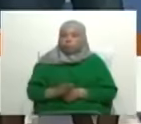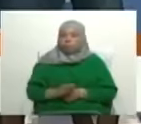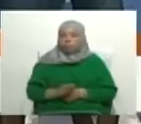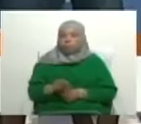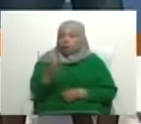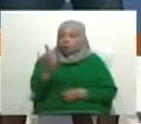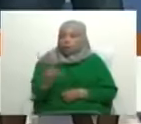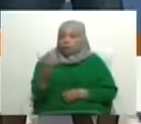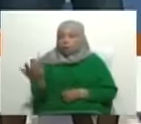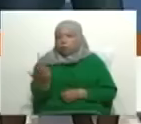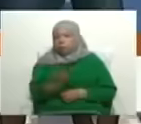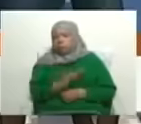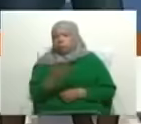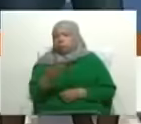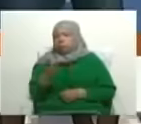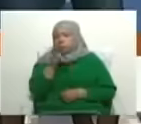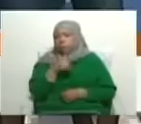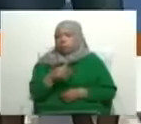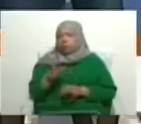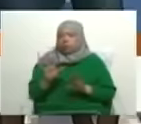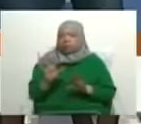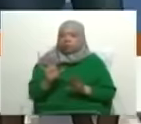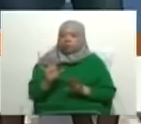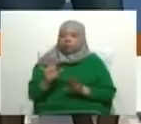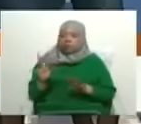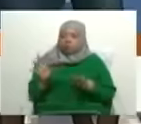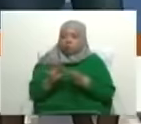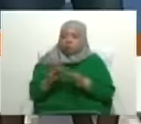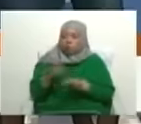Necesitamos un gobierno de unidad nacional.